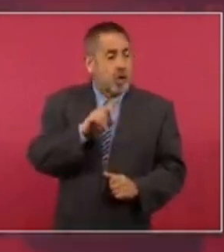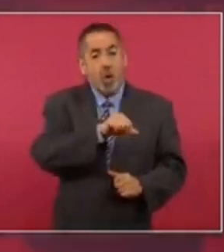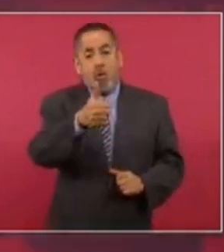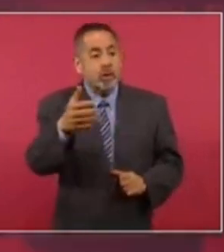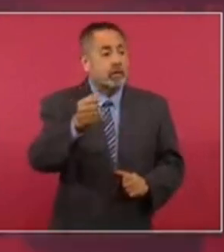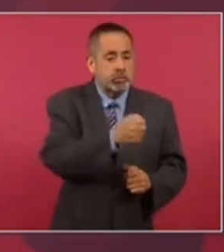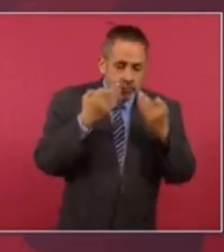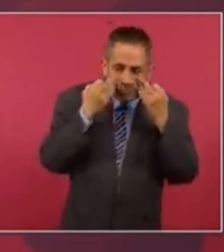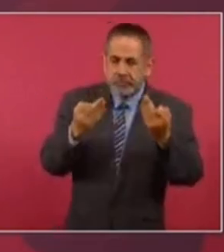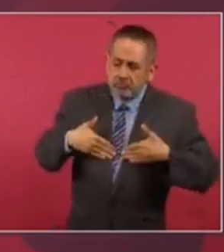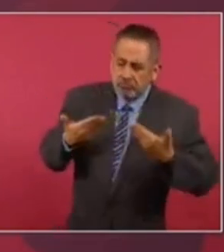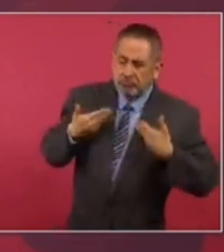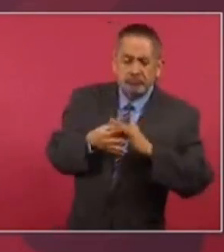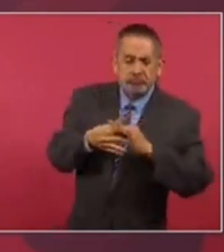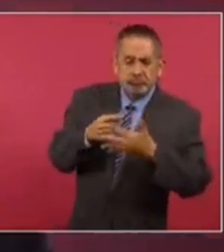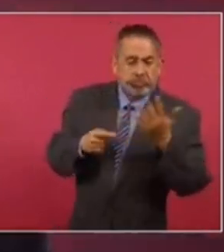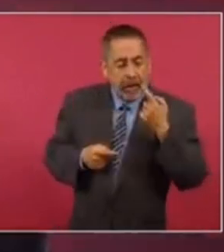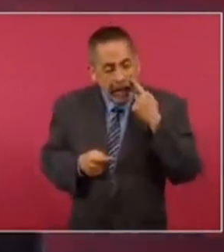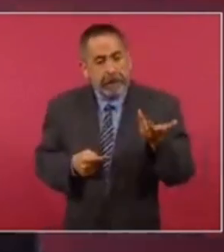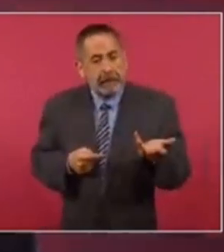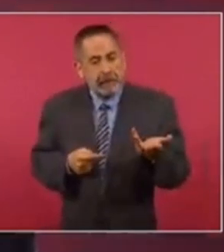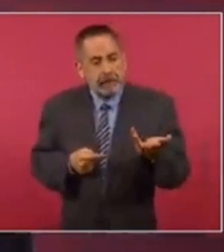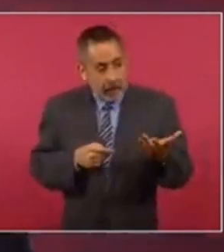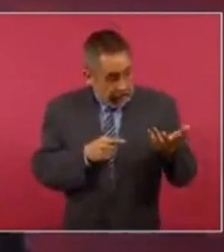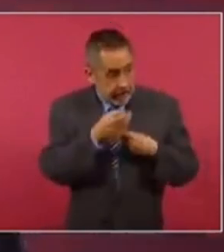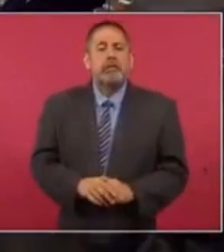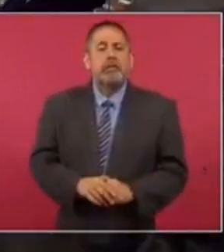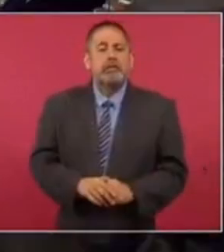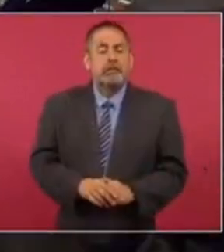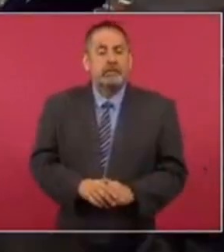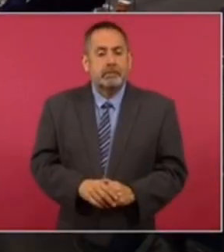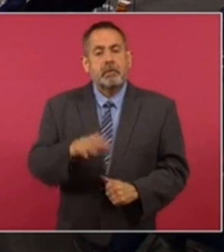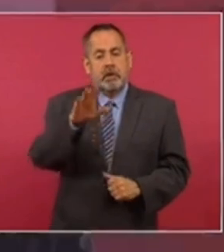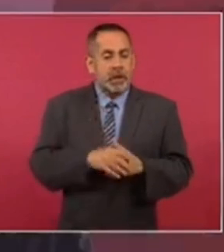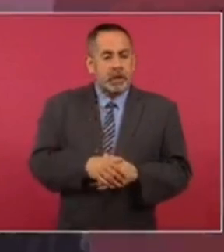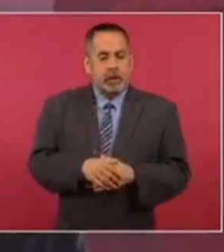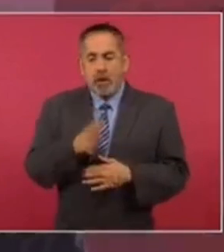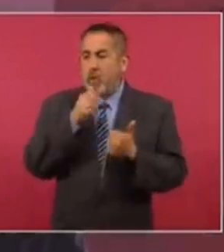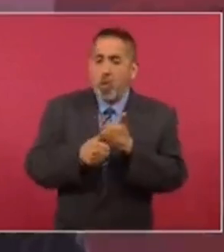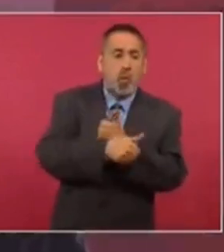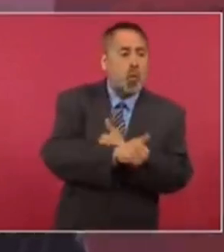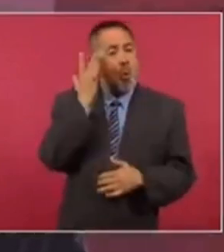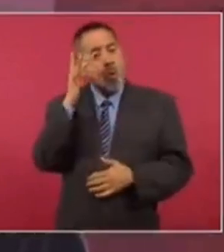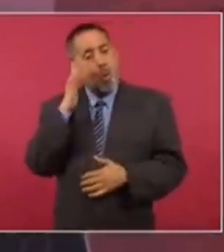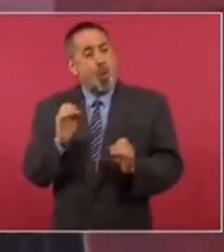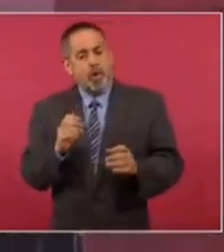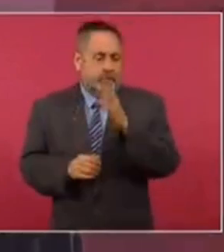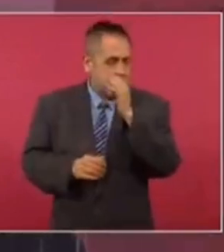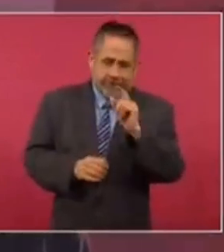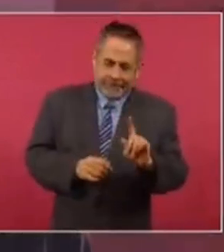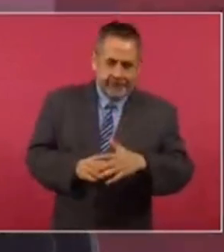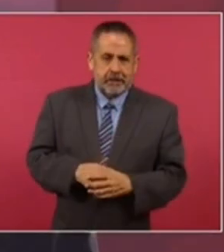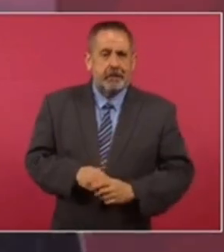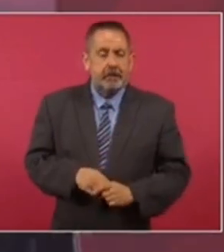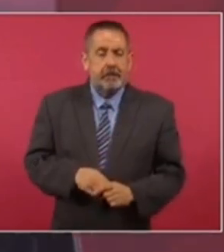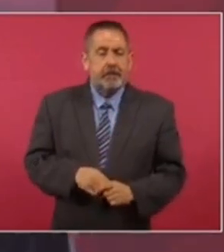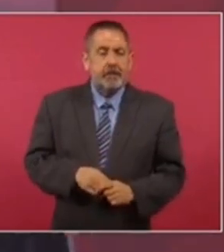testimonios y que se siga la investigación a fondo. No se puede tapar el sol con un dedo, porque esto